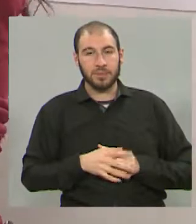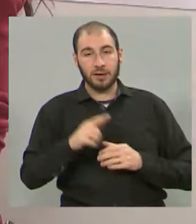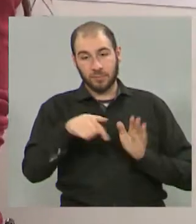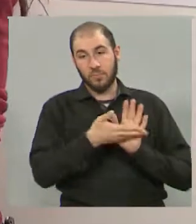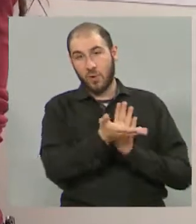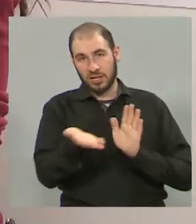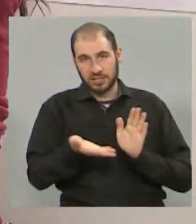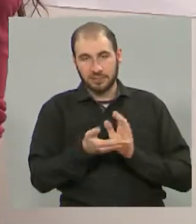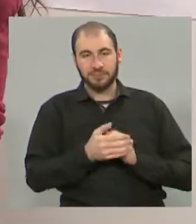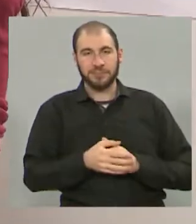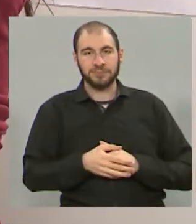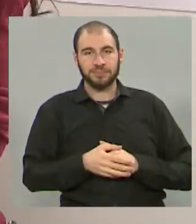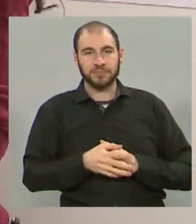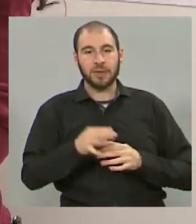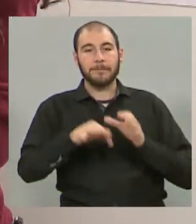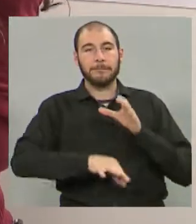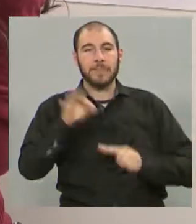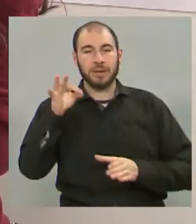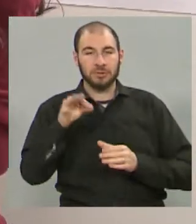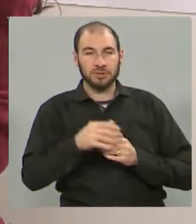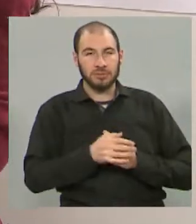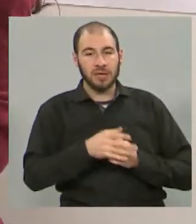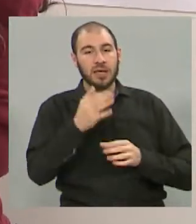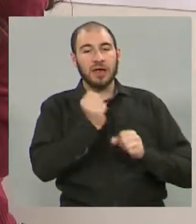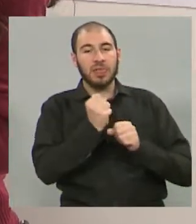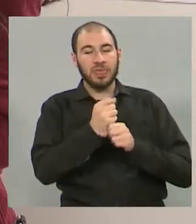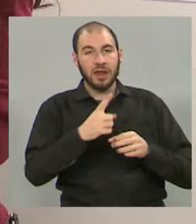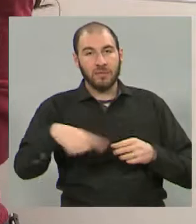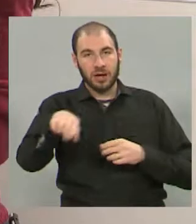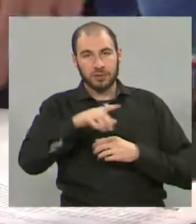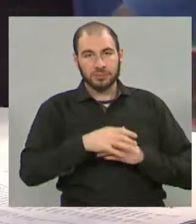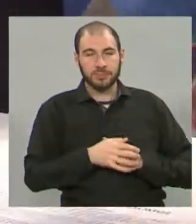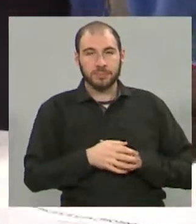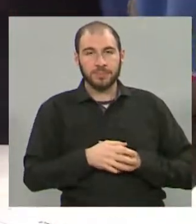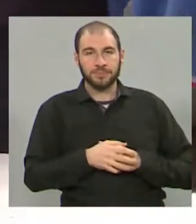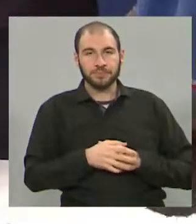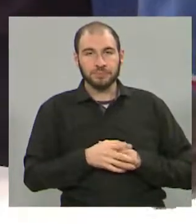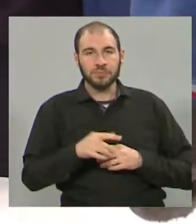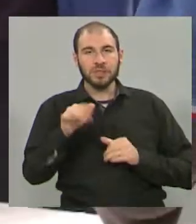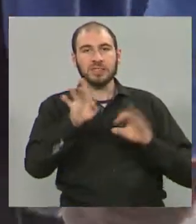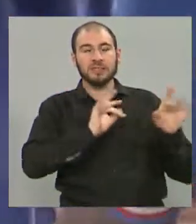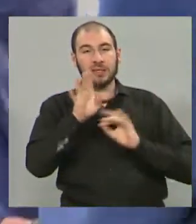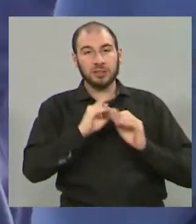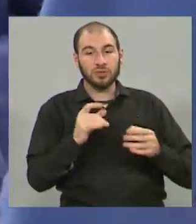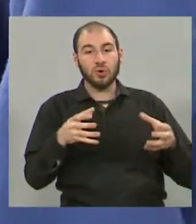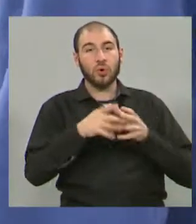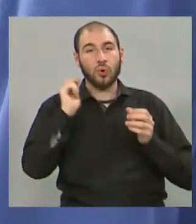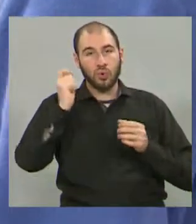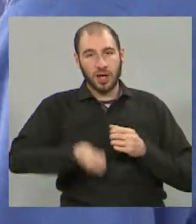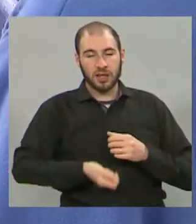muestra se van a premiar aquellos trabajos que son seleccionados por un jurado